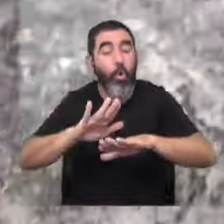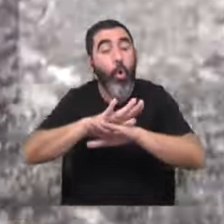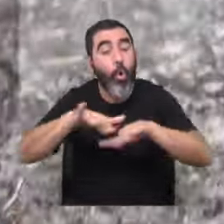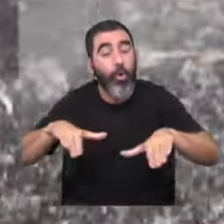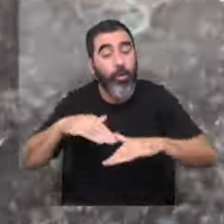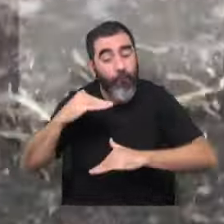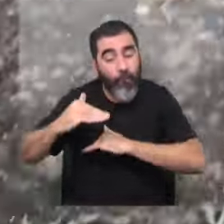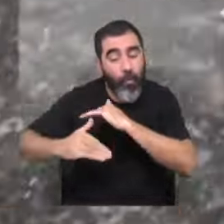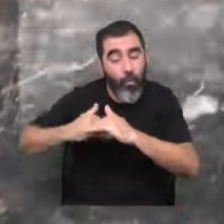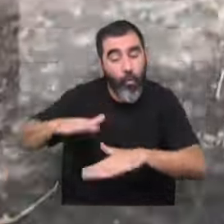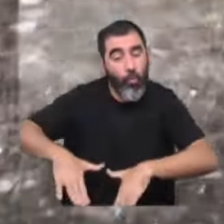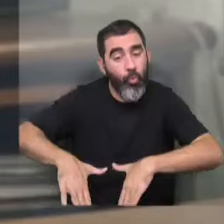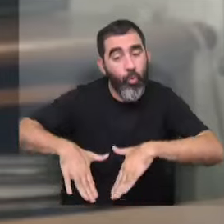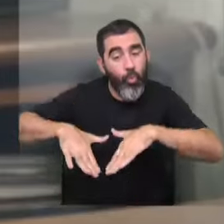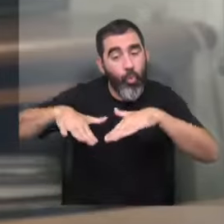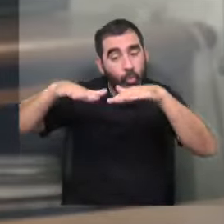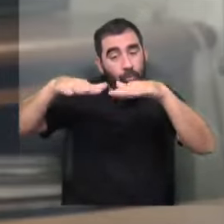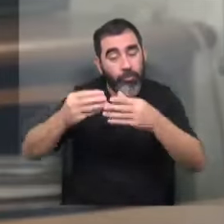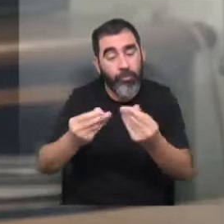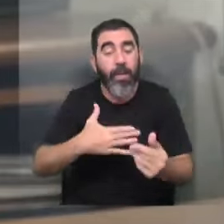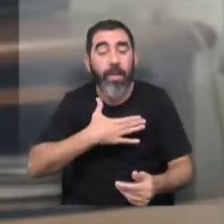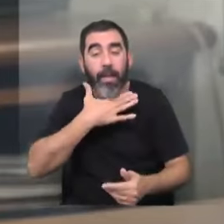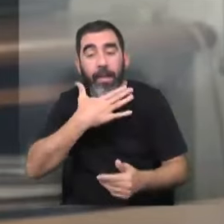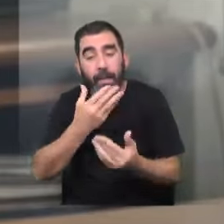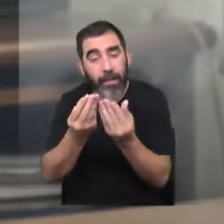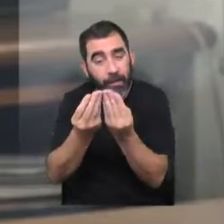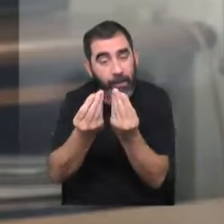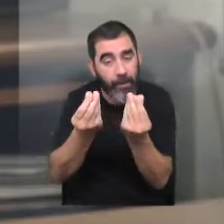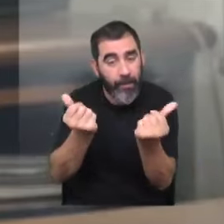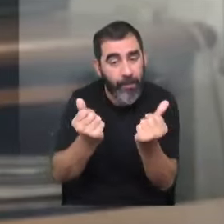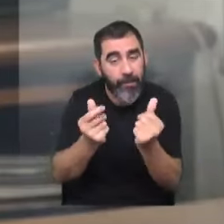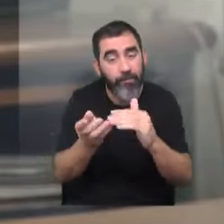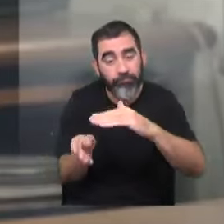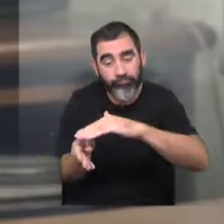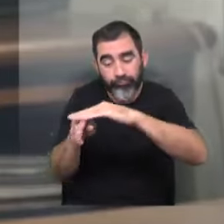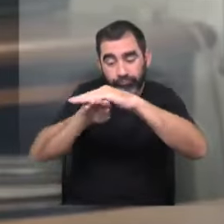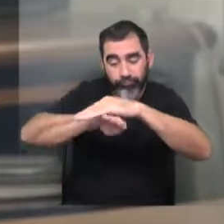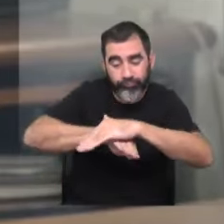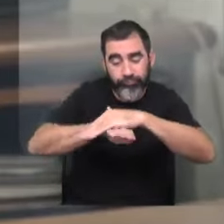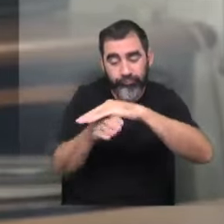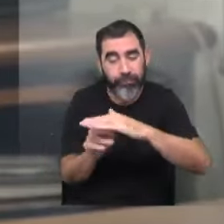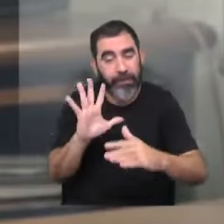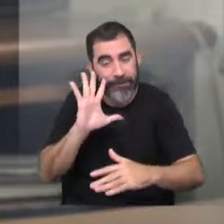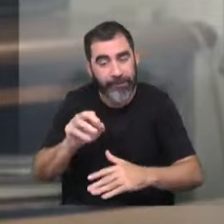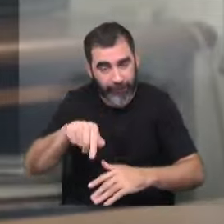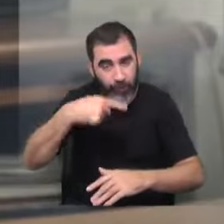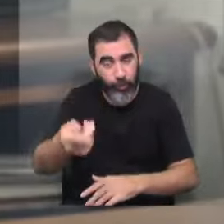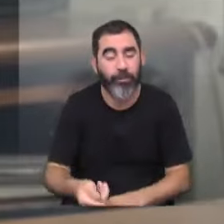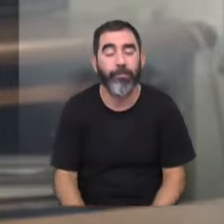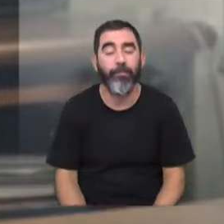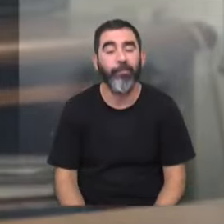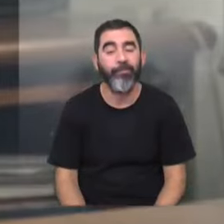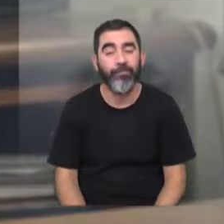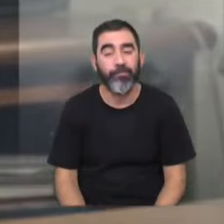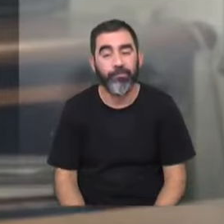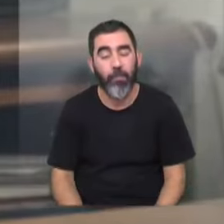van evolucionando van perdiendo esta grasita en el arco plantar medial y esto hace que podamos empezar a evidenciar el arco plantar.